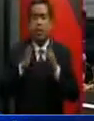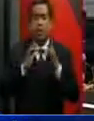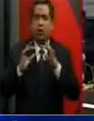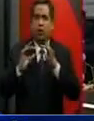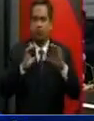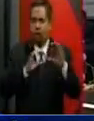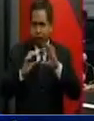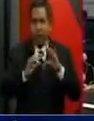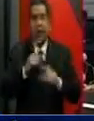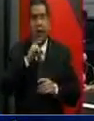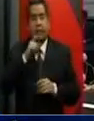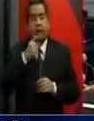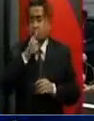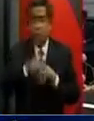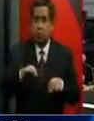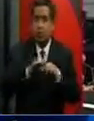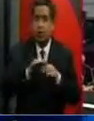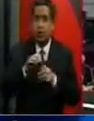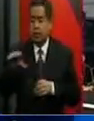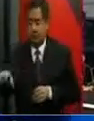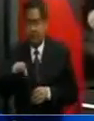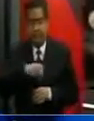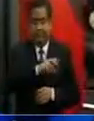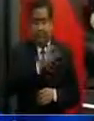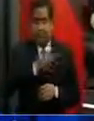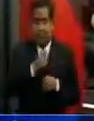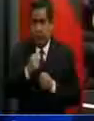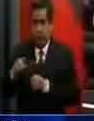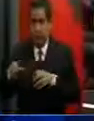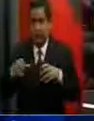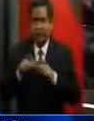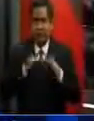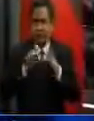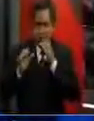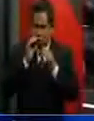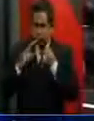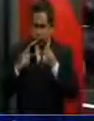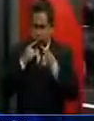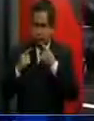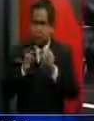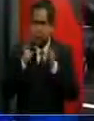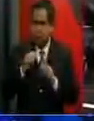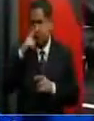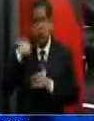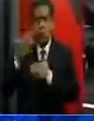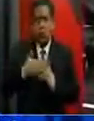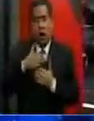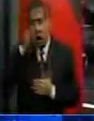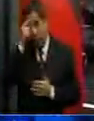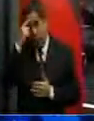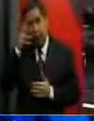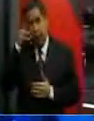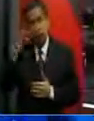Además, resaltó la importancia del diálogo entre los poderes de la Unión, las diferentes fuerzas políticas y sectores del país para la construcción de acuerdos en beneficio de la